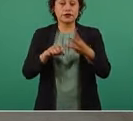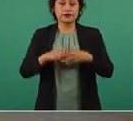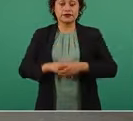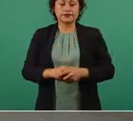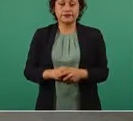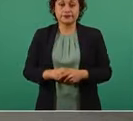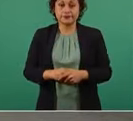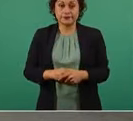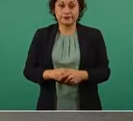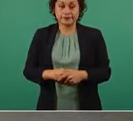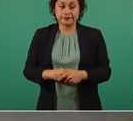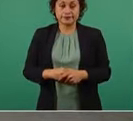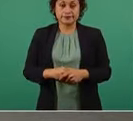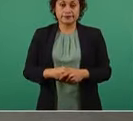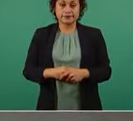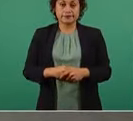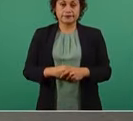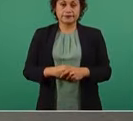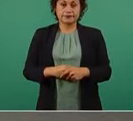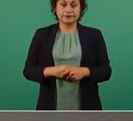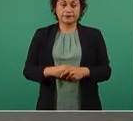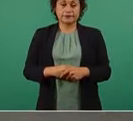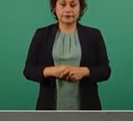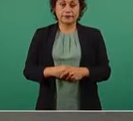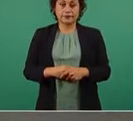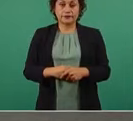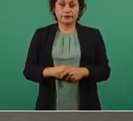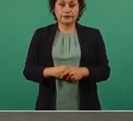también corresponde